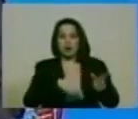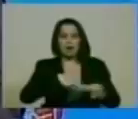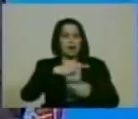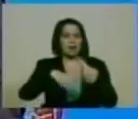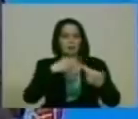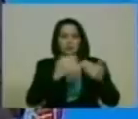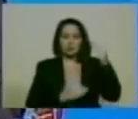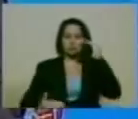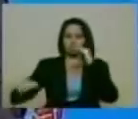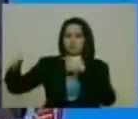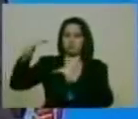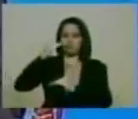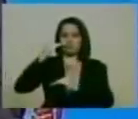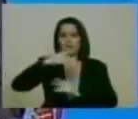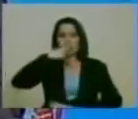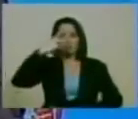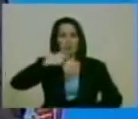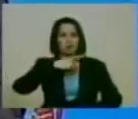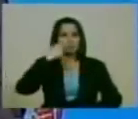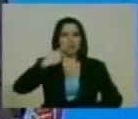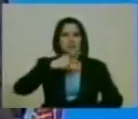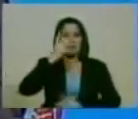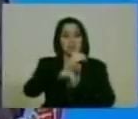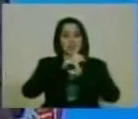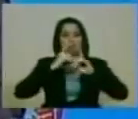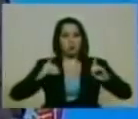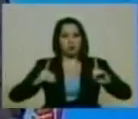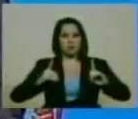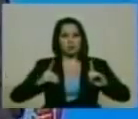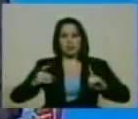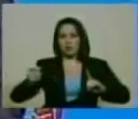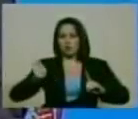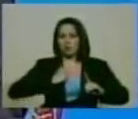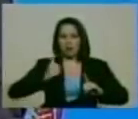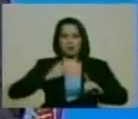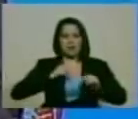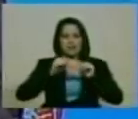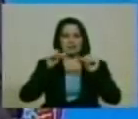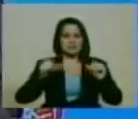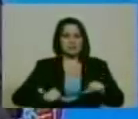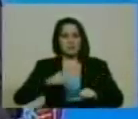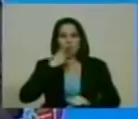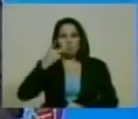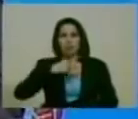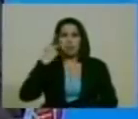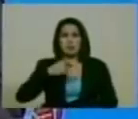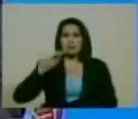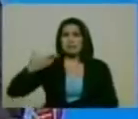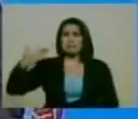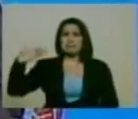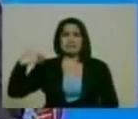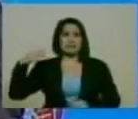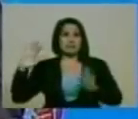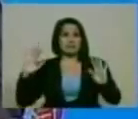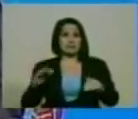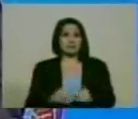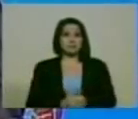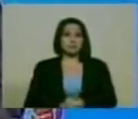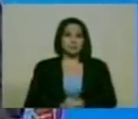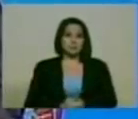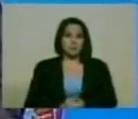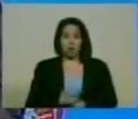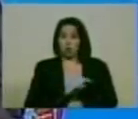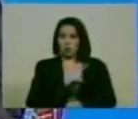superior en política, en democracia, a cualquier sistema político que haya existido. A nosotros